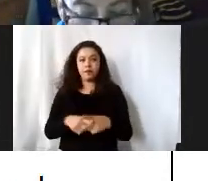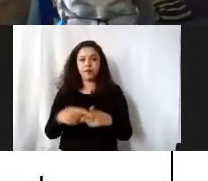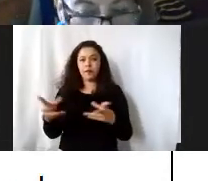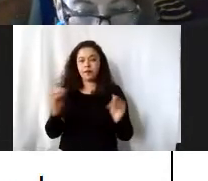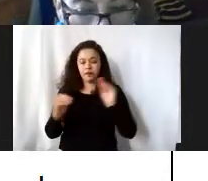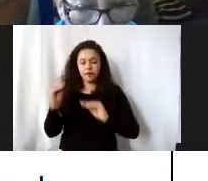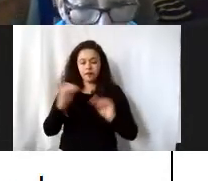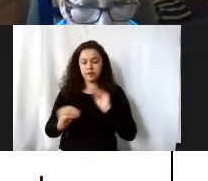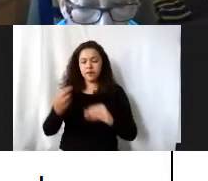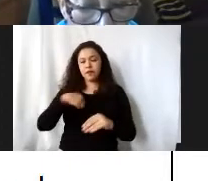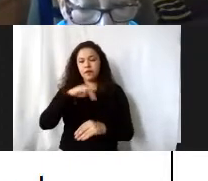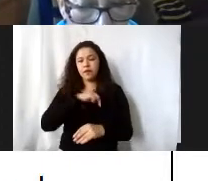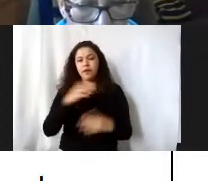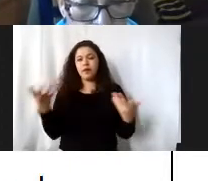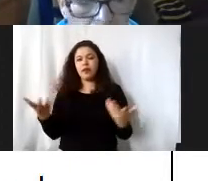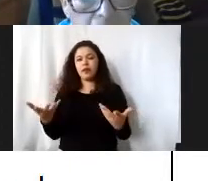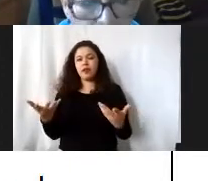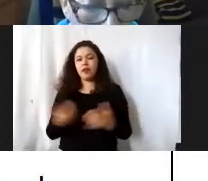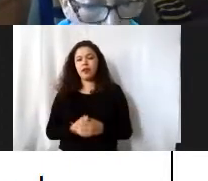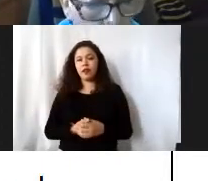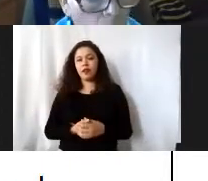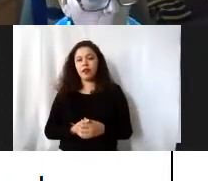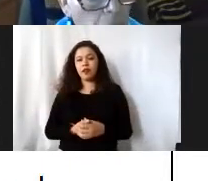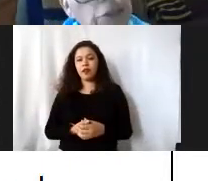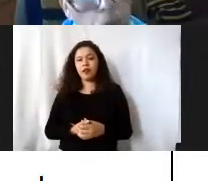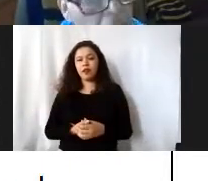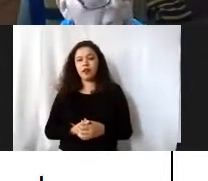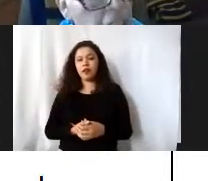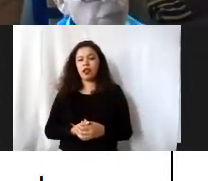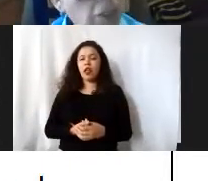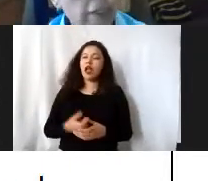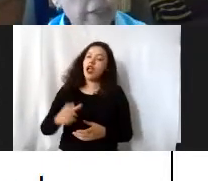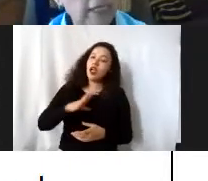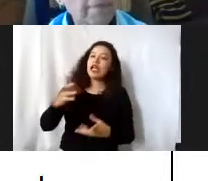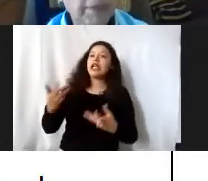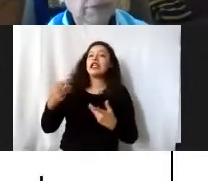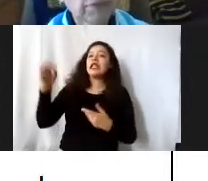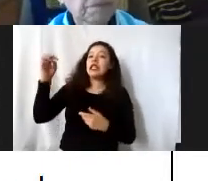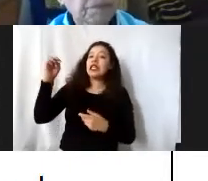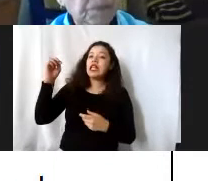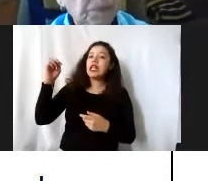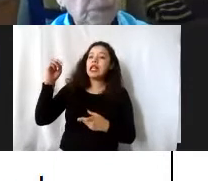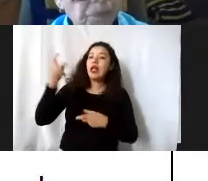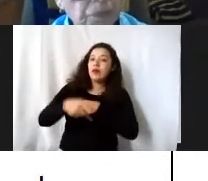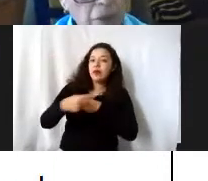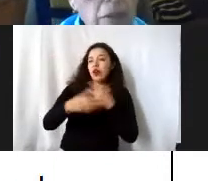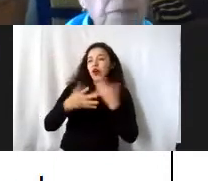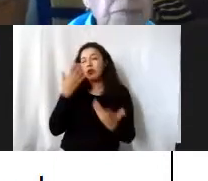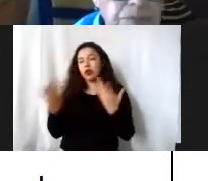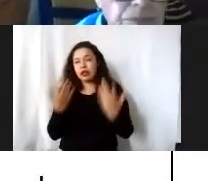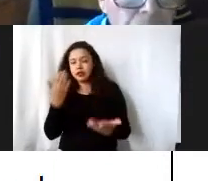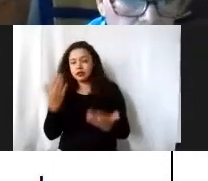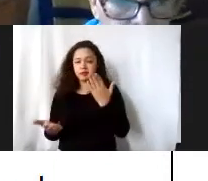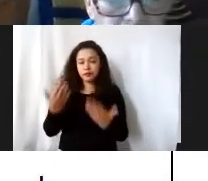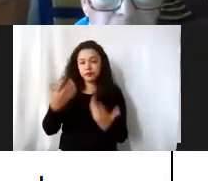tener esos riesgos o que nos ponen en esos dilemas, ¿no?